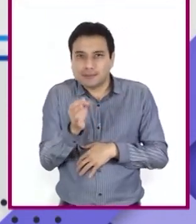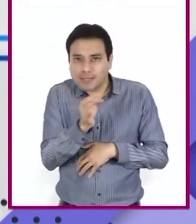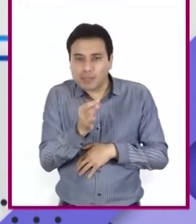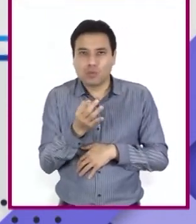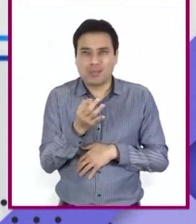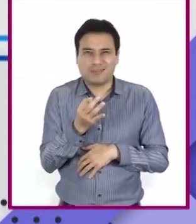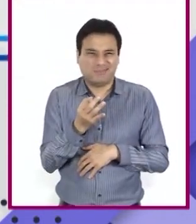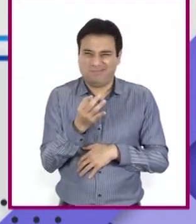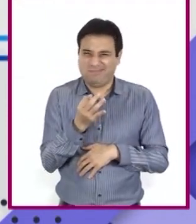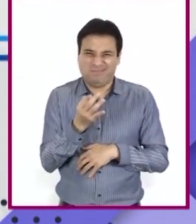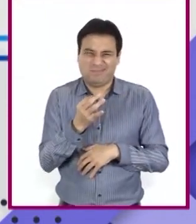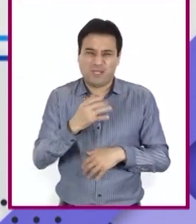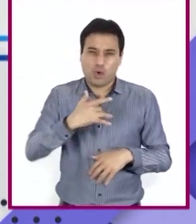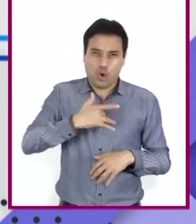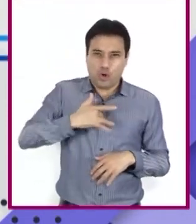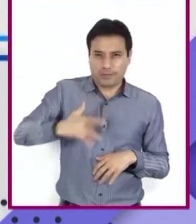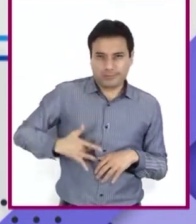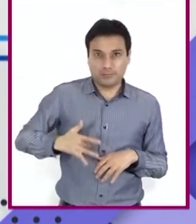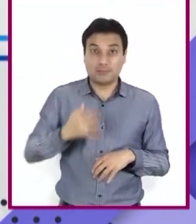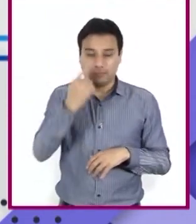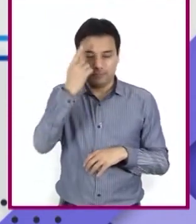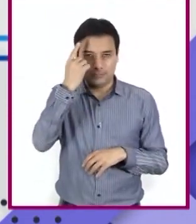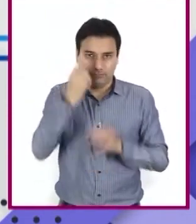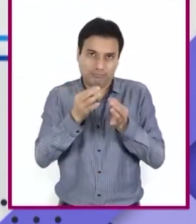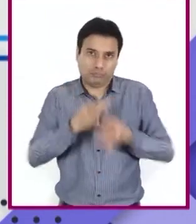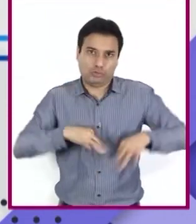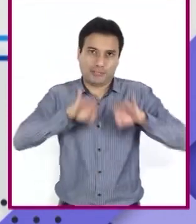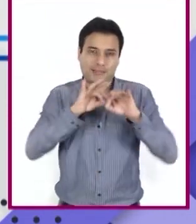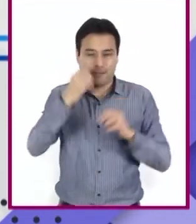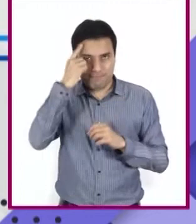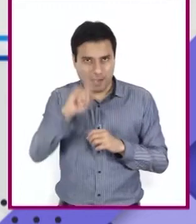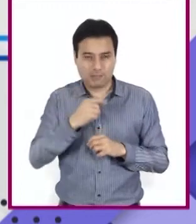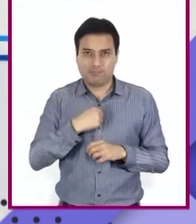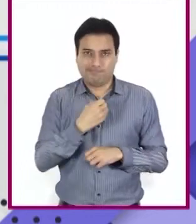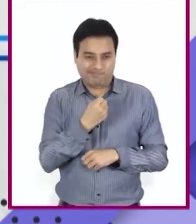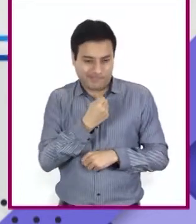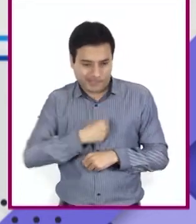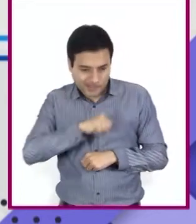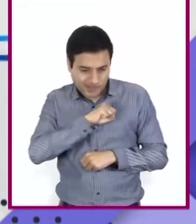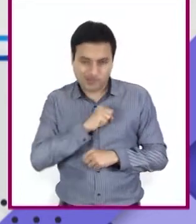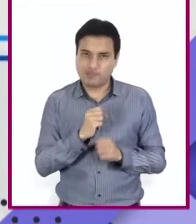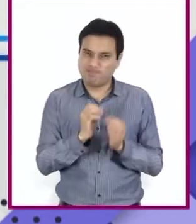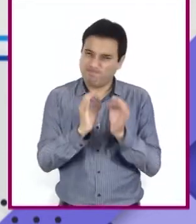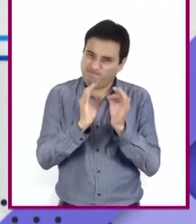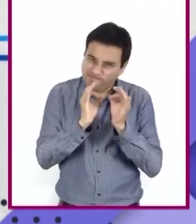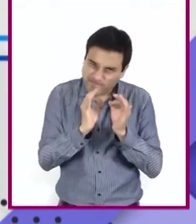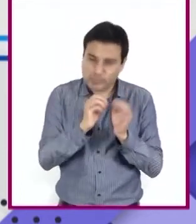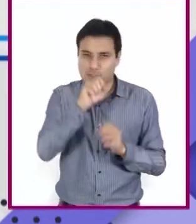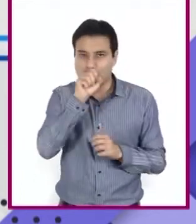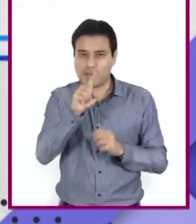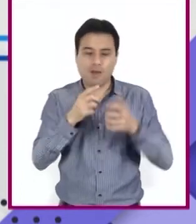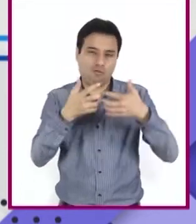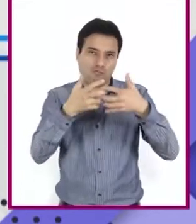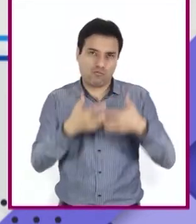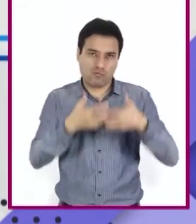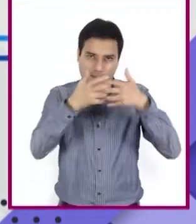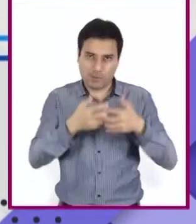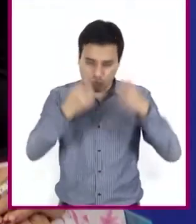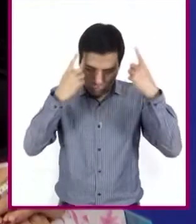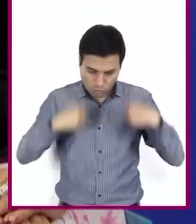conforman son importantes para nuestra salud, energía, estructura y el buen funcionamiento de nuestro